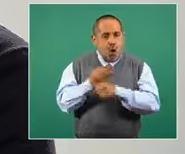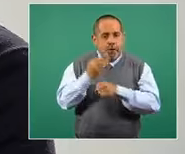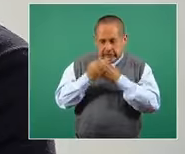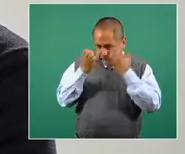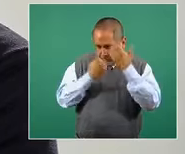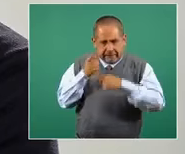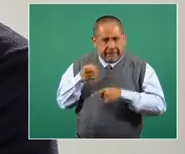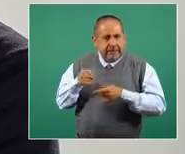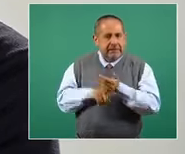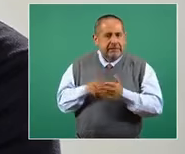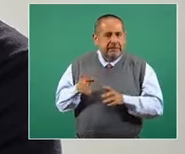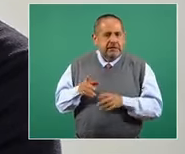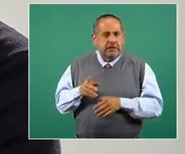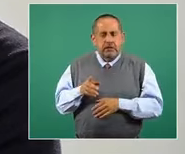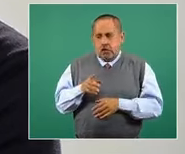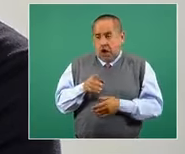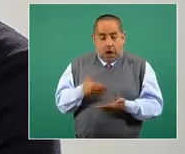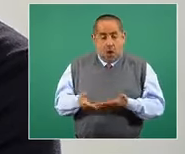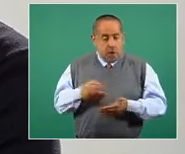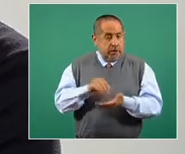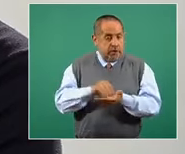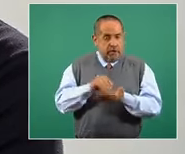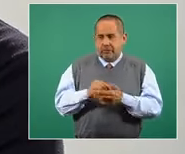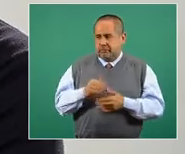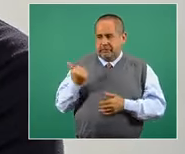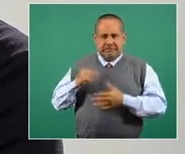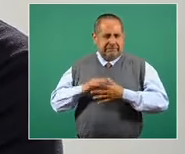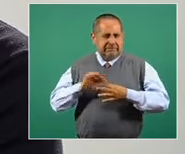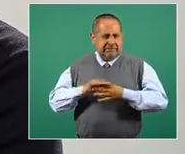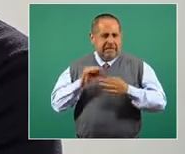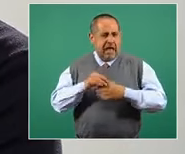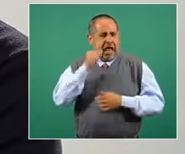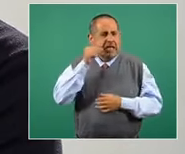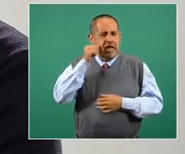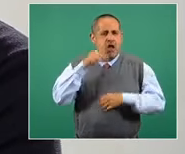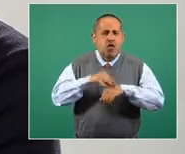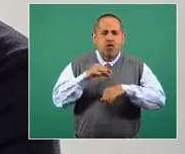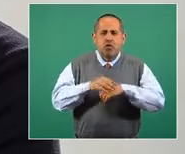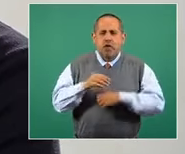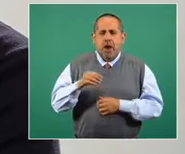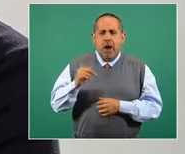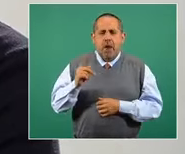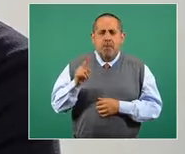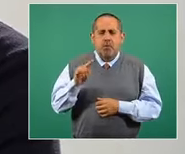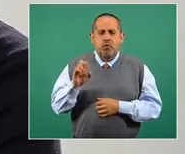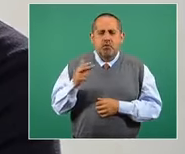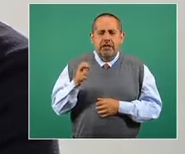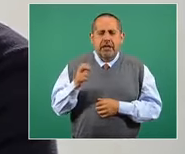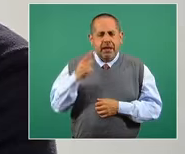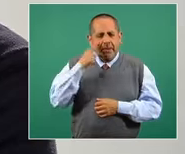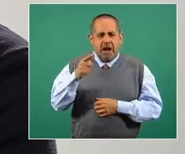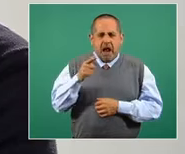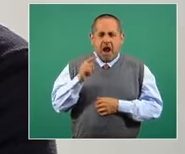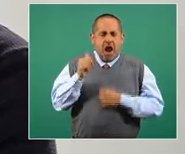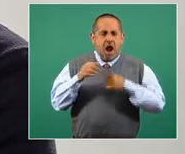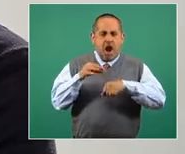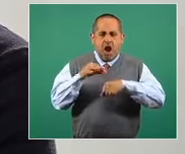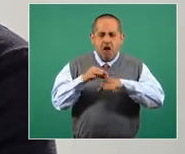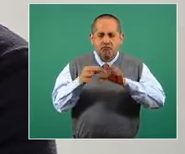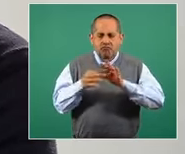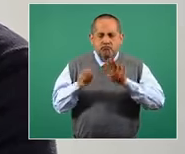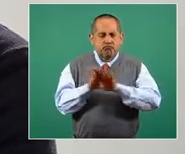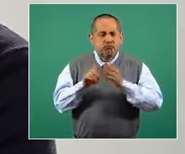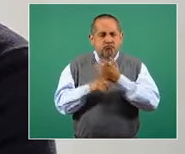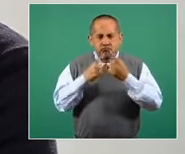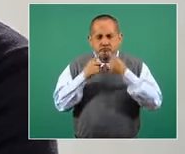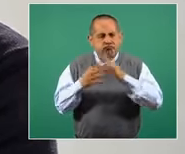natural o adquirida, lo cual hasta el momento, y como lo explicaba también ayer la doctora Celia Alpuche, para efectos de una vacuna en